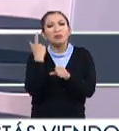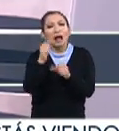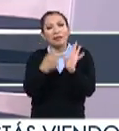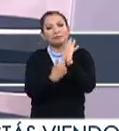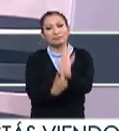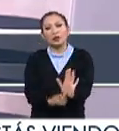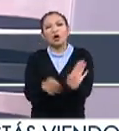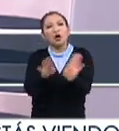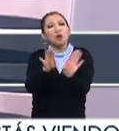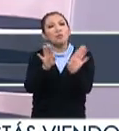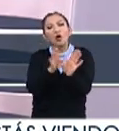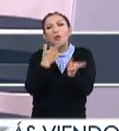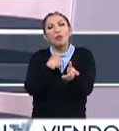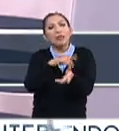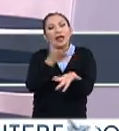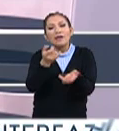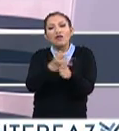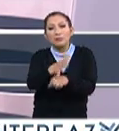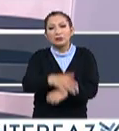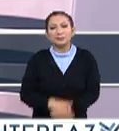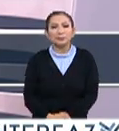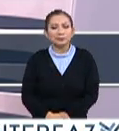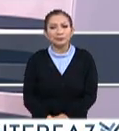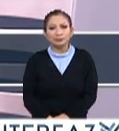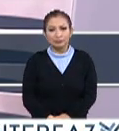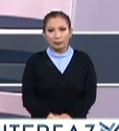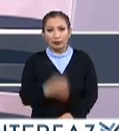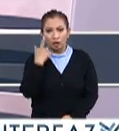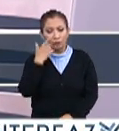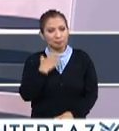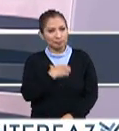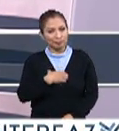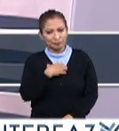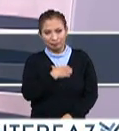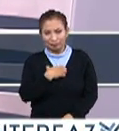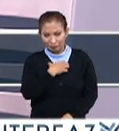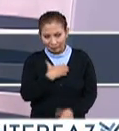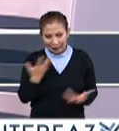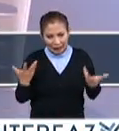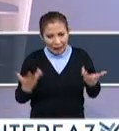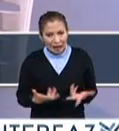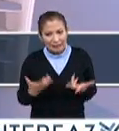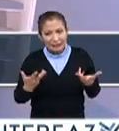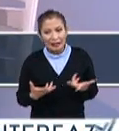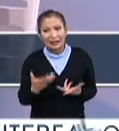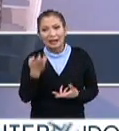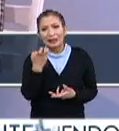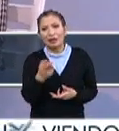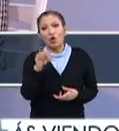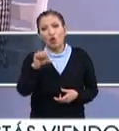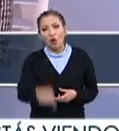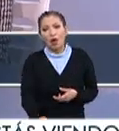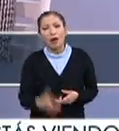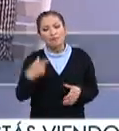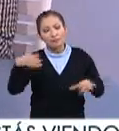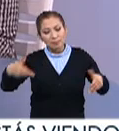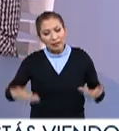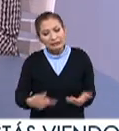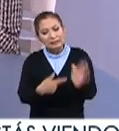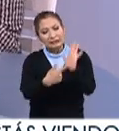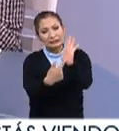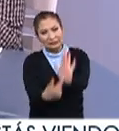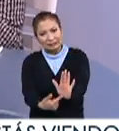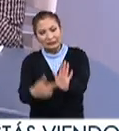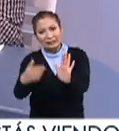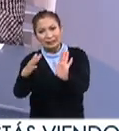la presentación y cómo podemos acceder a esta información. Así es. Bueno, sí, estamos muy contentos por lograr hacer el día de hoy la presentación del